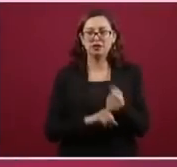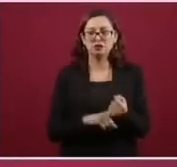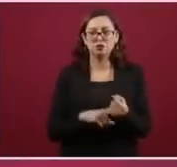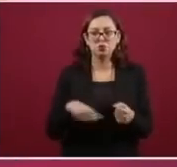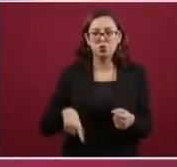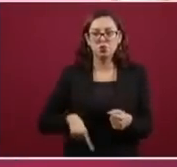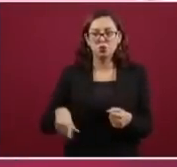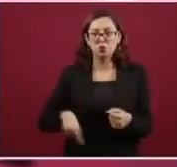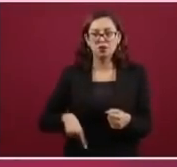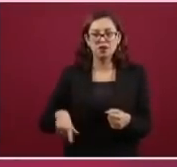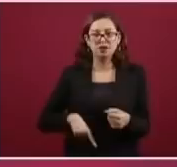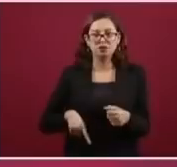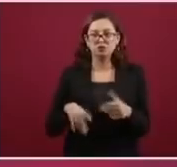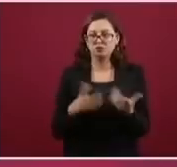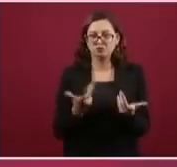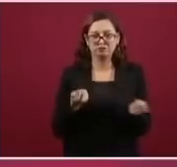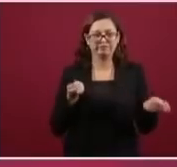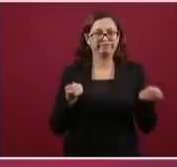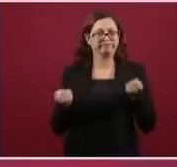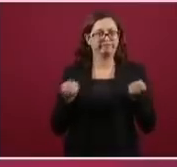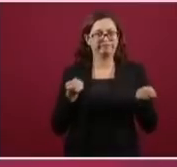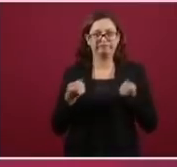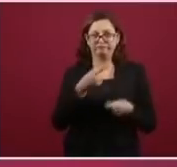el gobierno estaba tomado